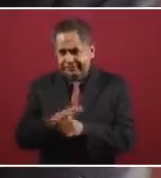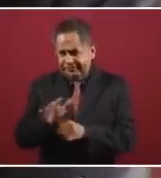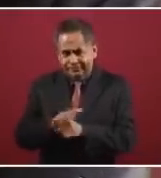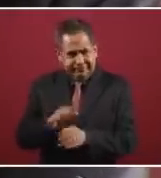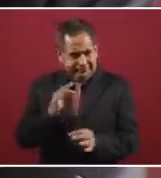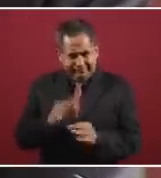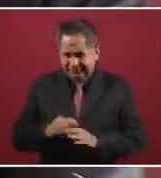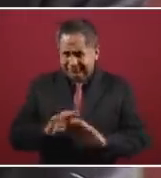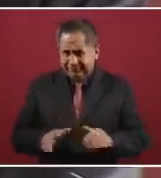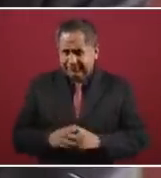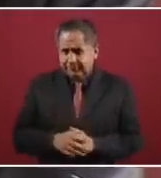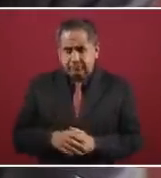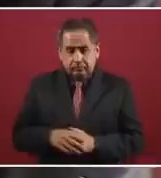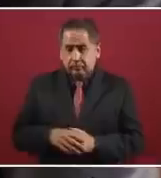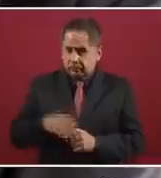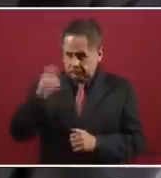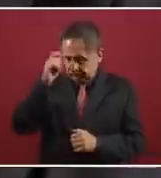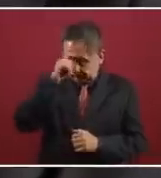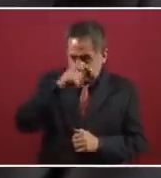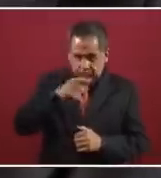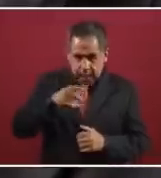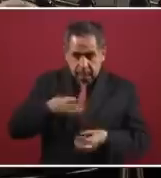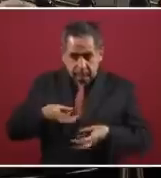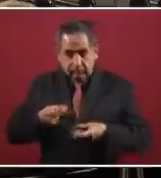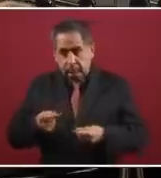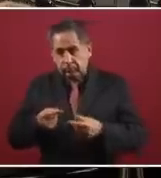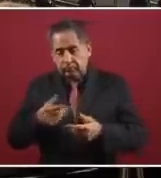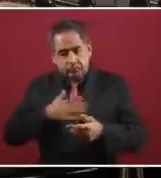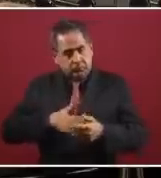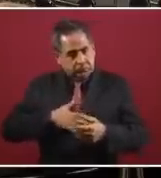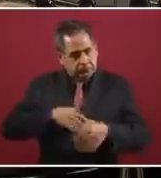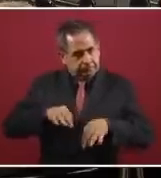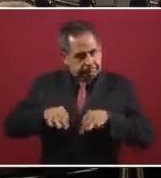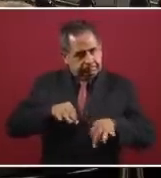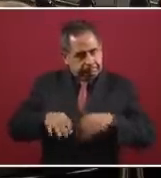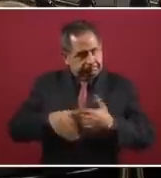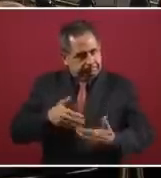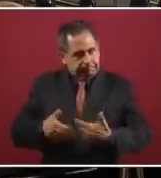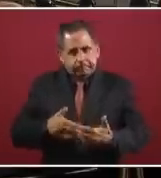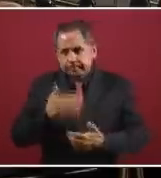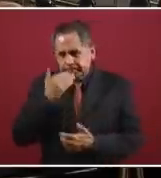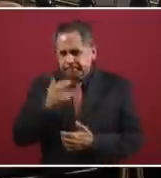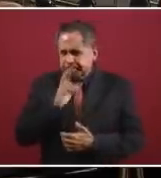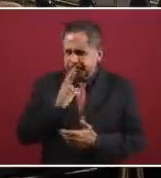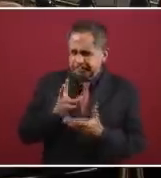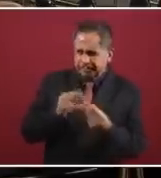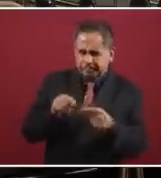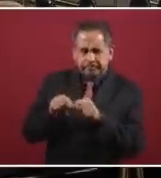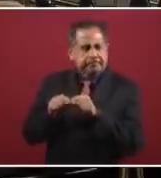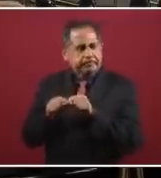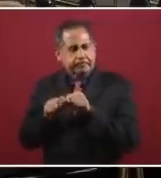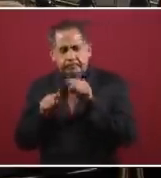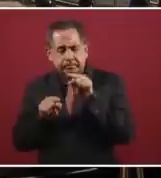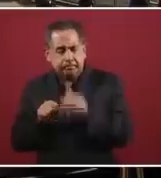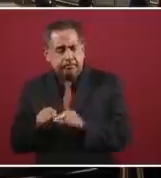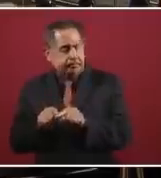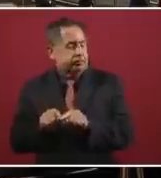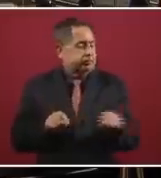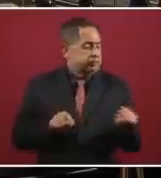resuelto. Nos costó un poco de trabajo resolver el tramo